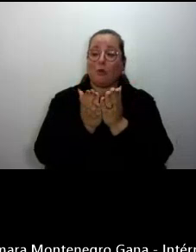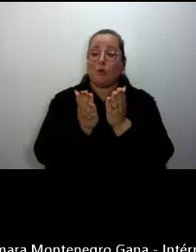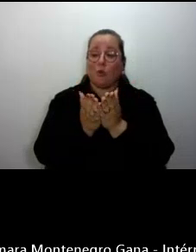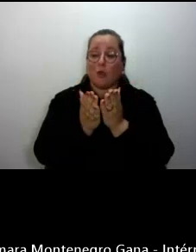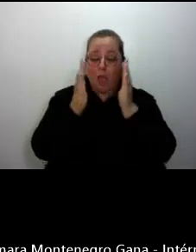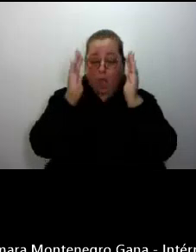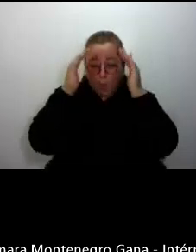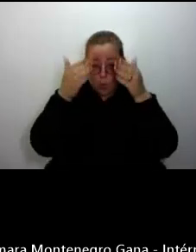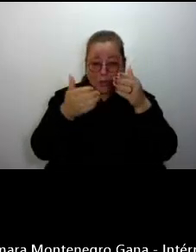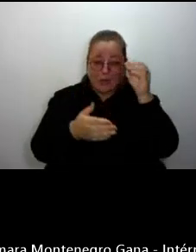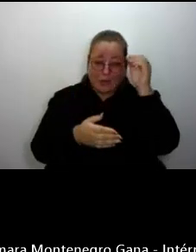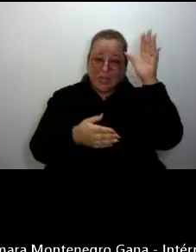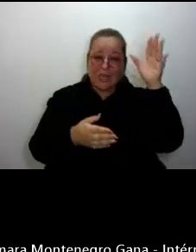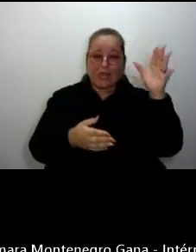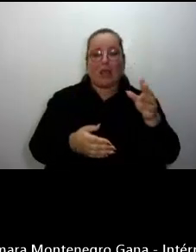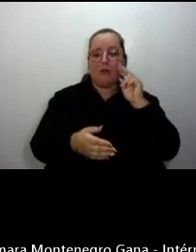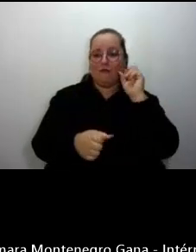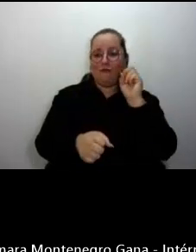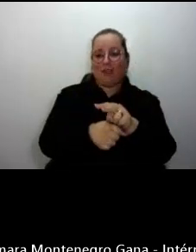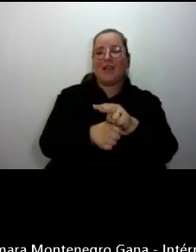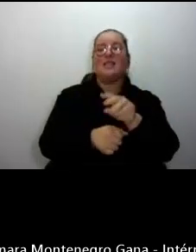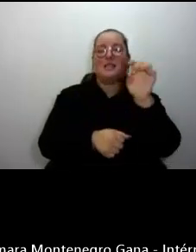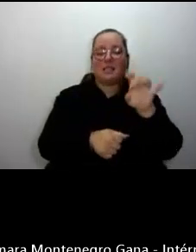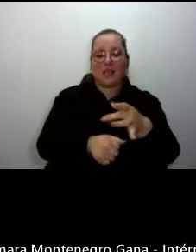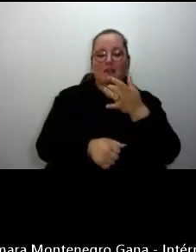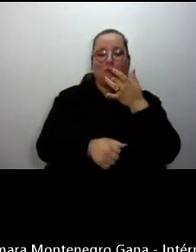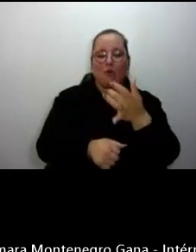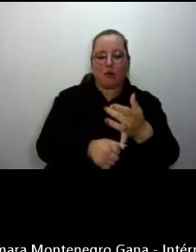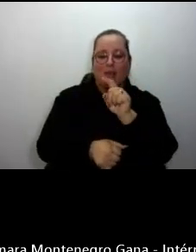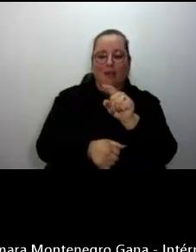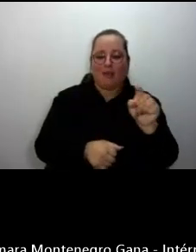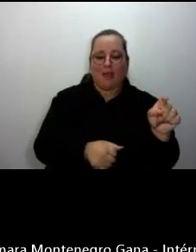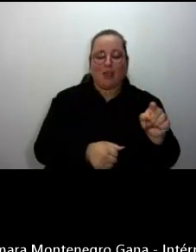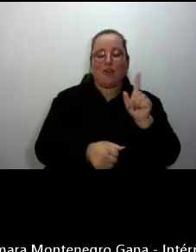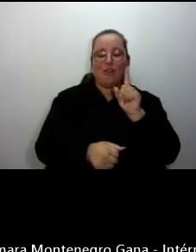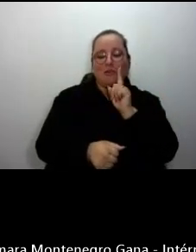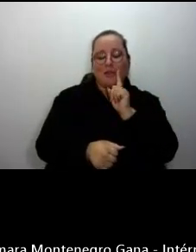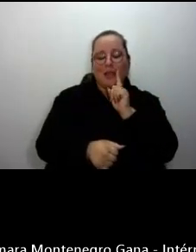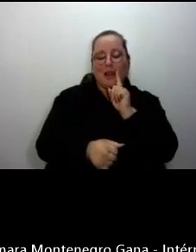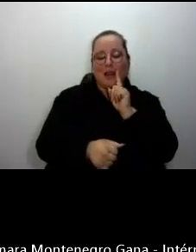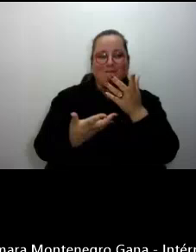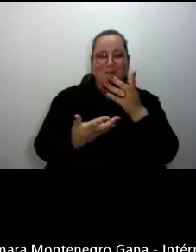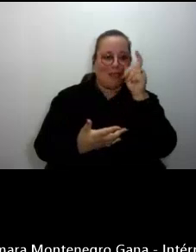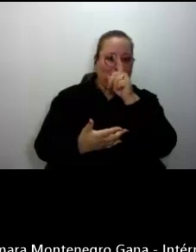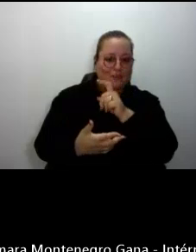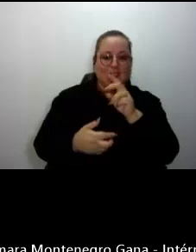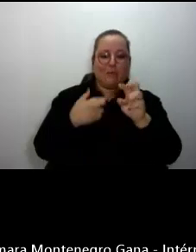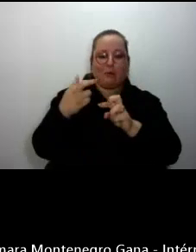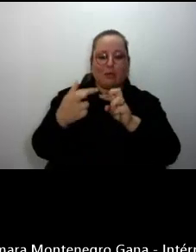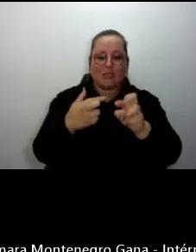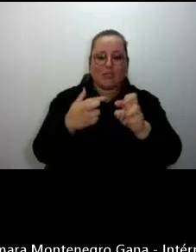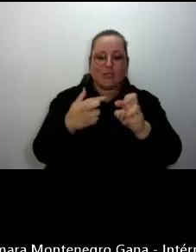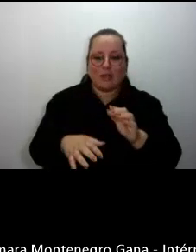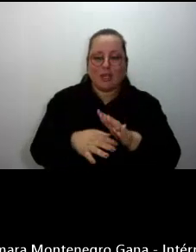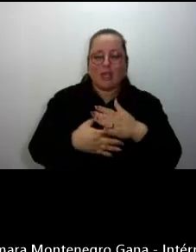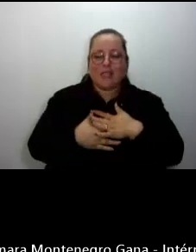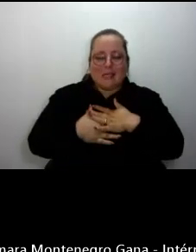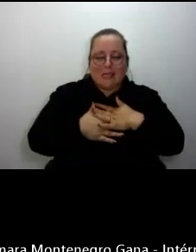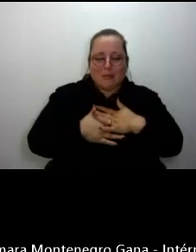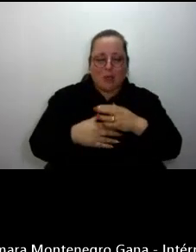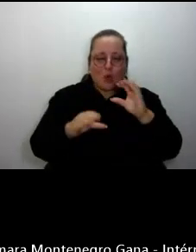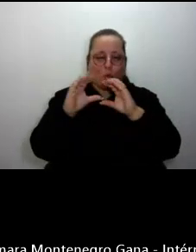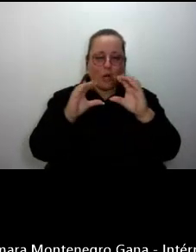mucho más notoria, ¿verdad? Entendiendo las particularidades por las cuales ellos presentan para procesar, por el procesamiento sensorial, ¿verdad? La comunicación